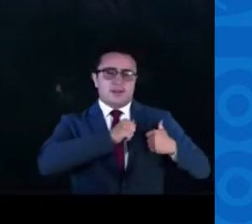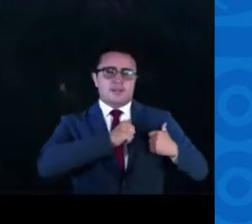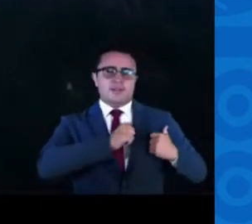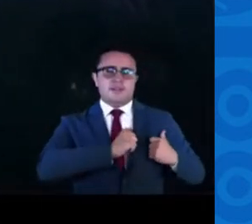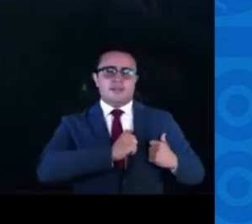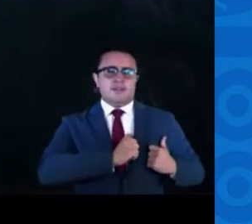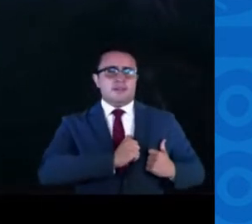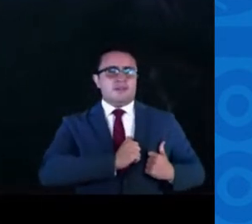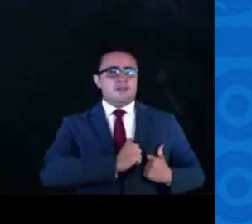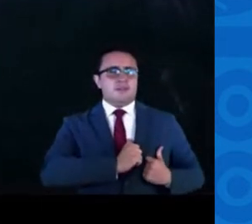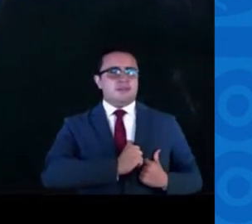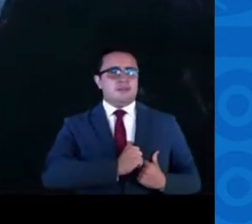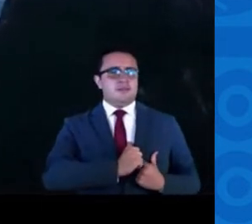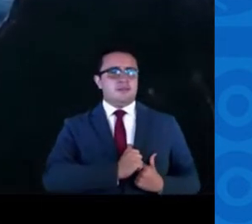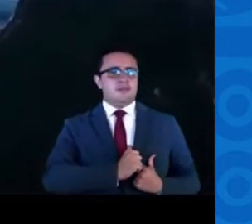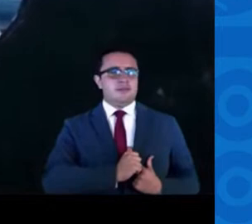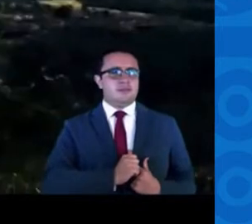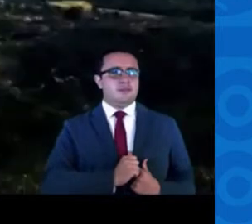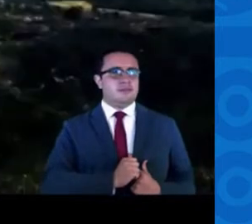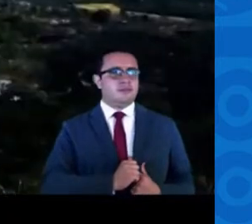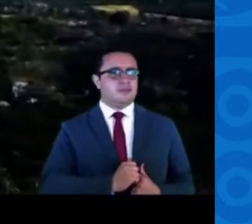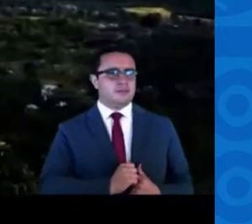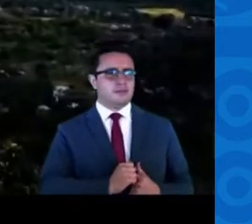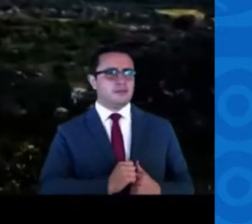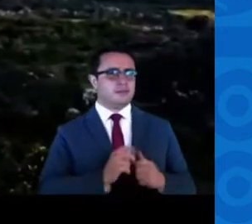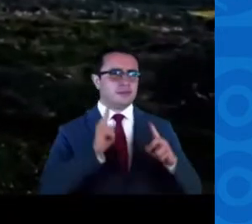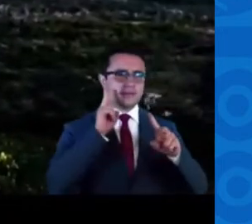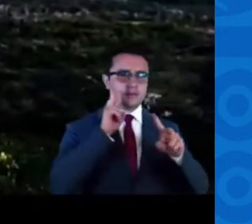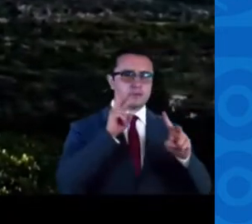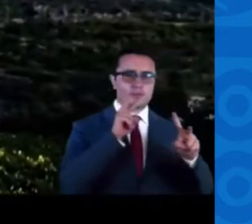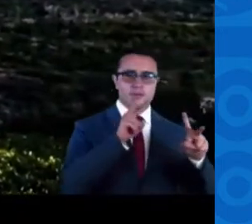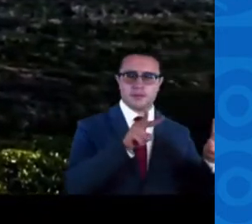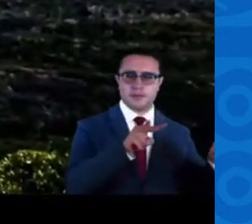corazón en lo que nunca se muere.